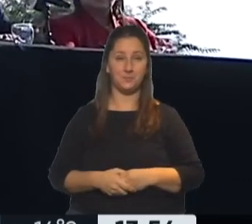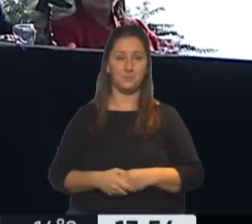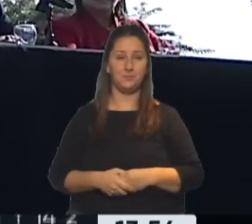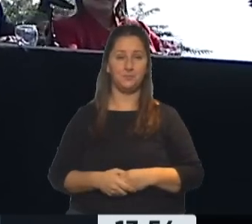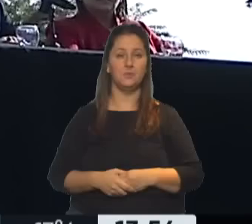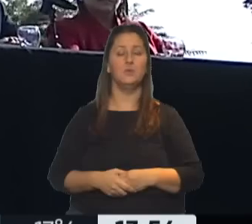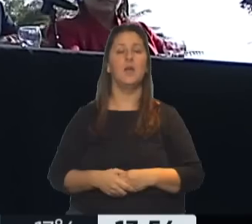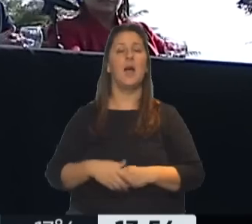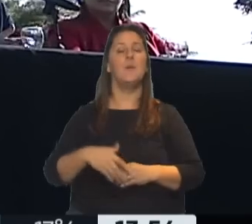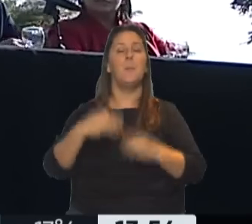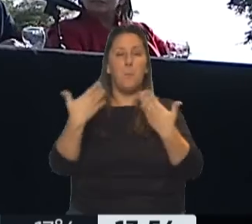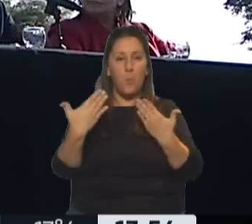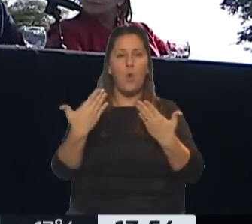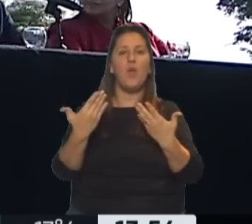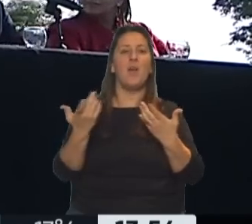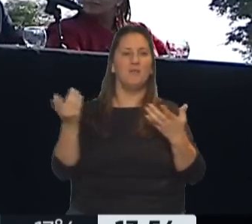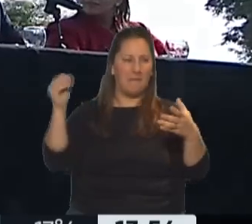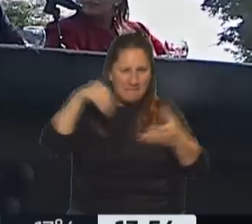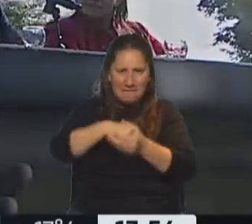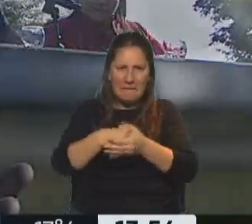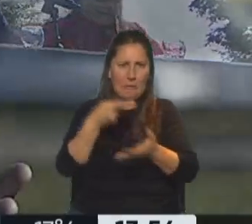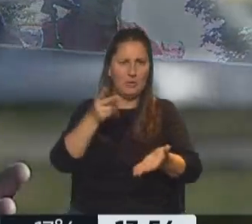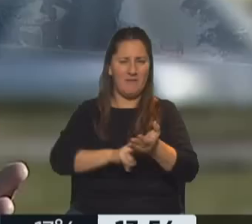vuelva a incurrir en una guerra.